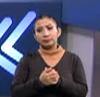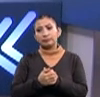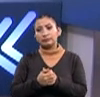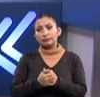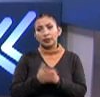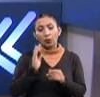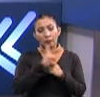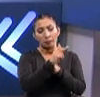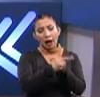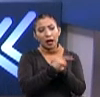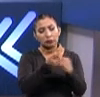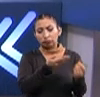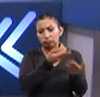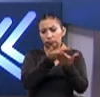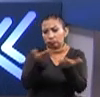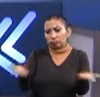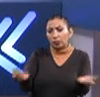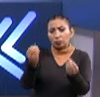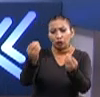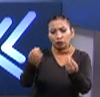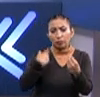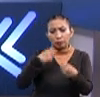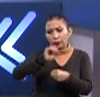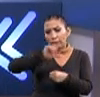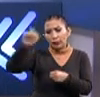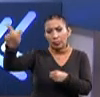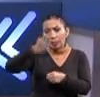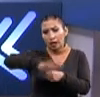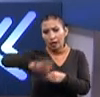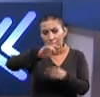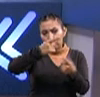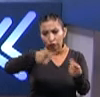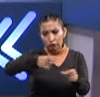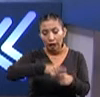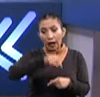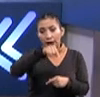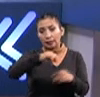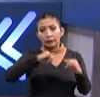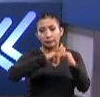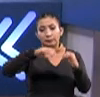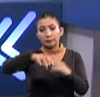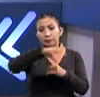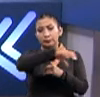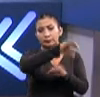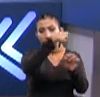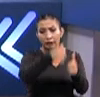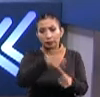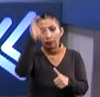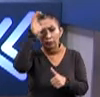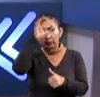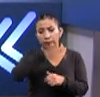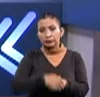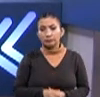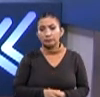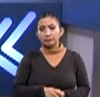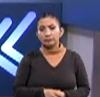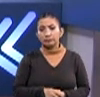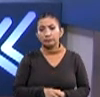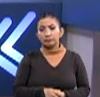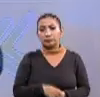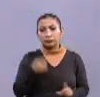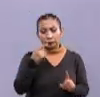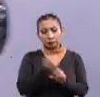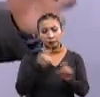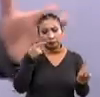pues es un país que ofrece a muchos profesionales dentro de la música, ¿no? Esas instituciones artísticas y culturales las